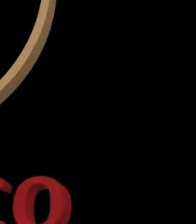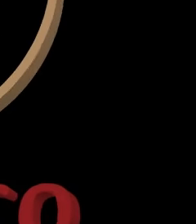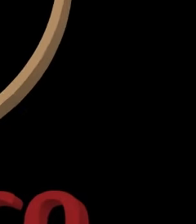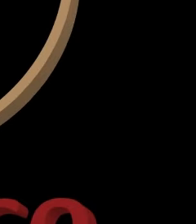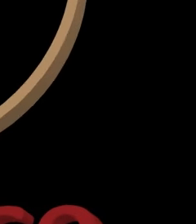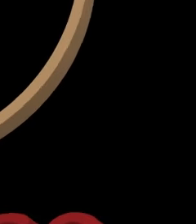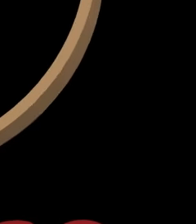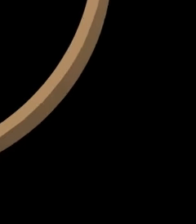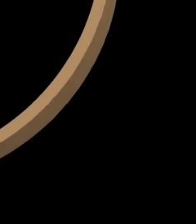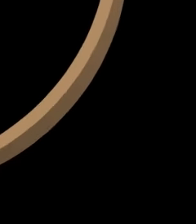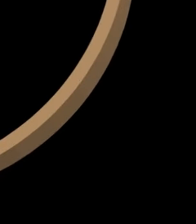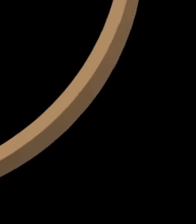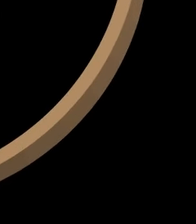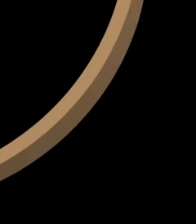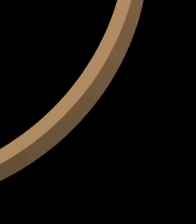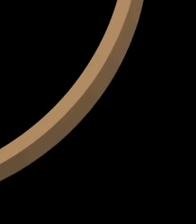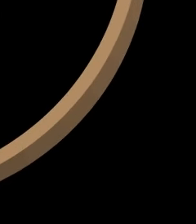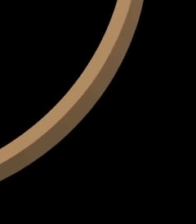i